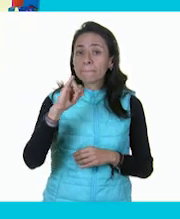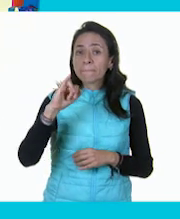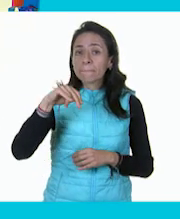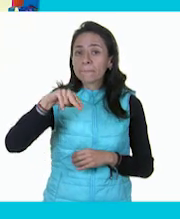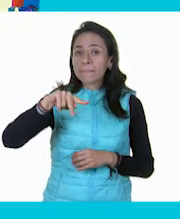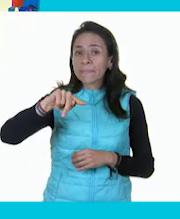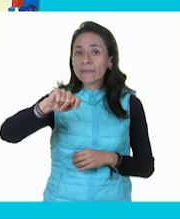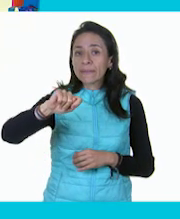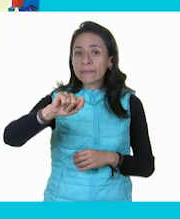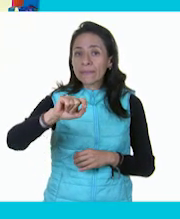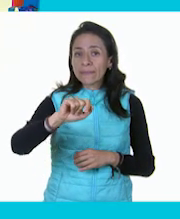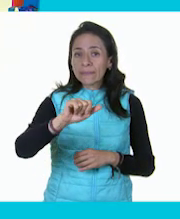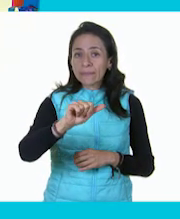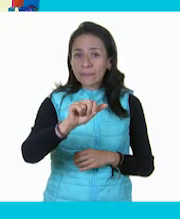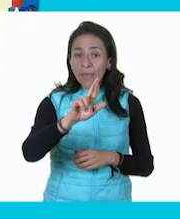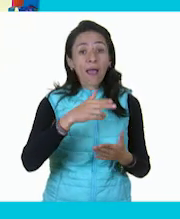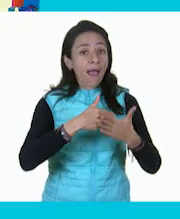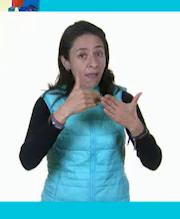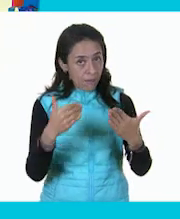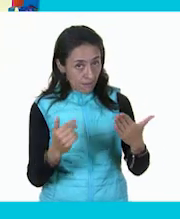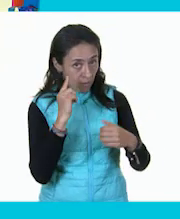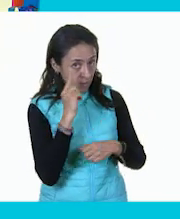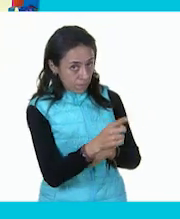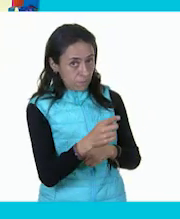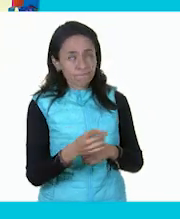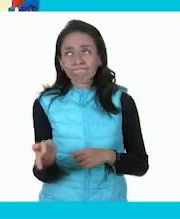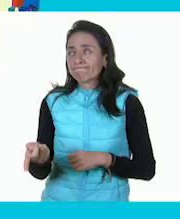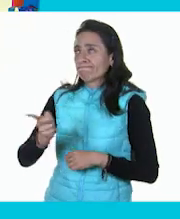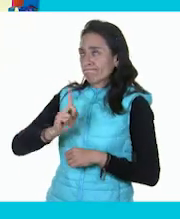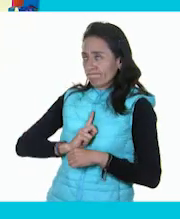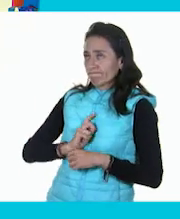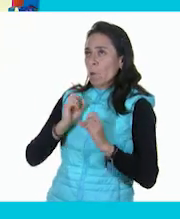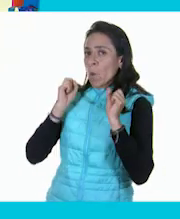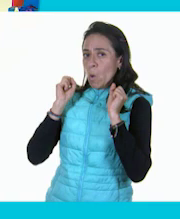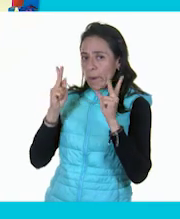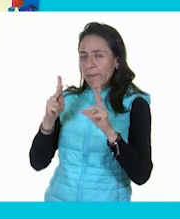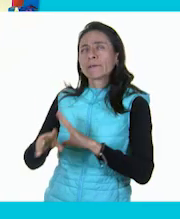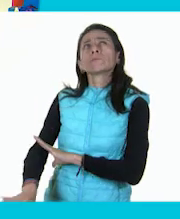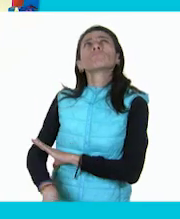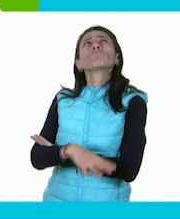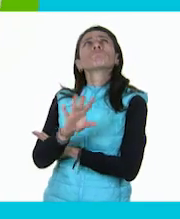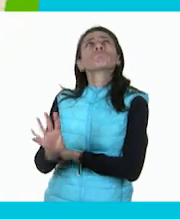Tu turno, Itza. Muy bien. Y yo elijo...